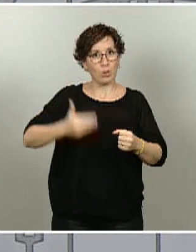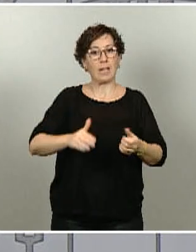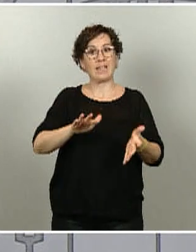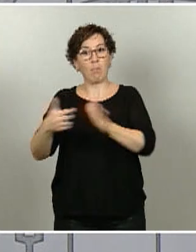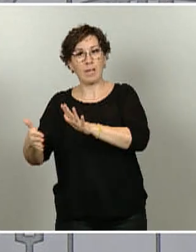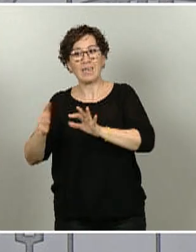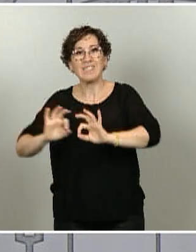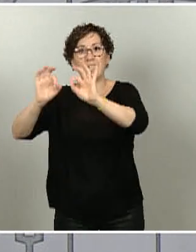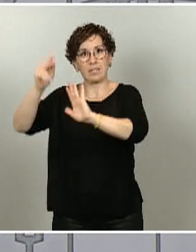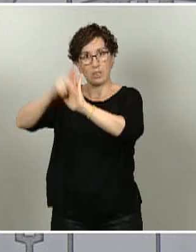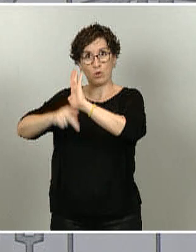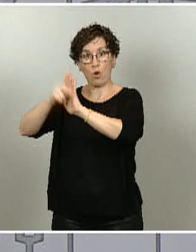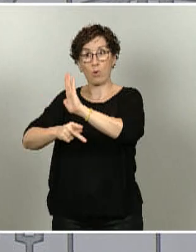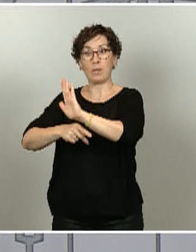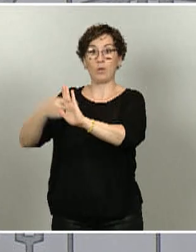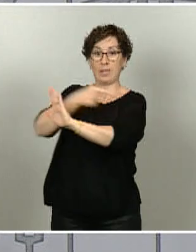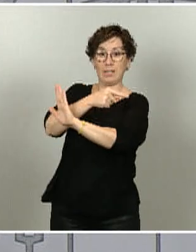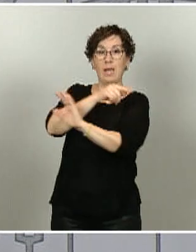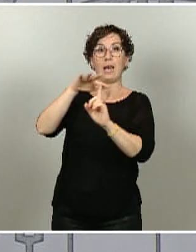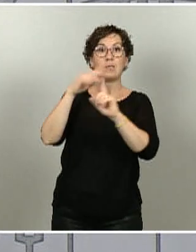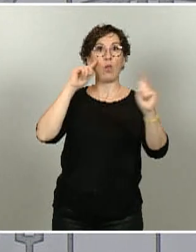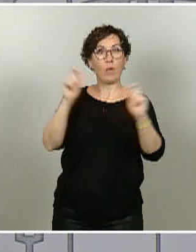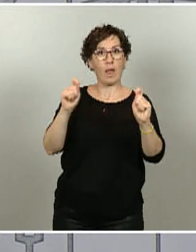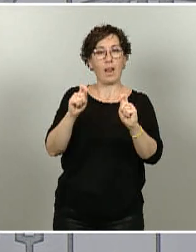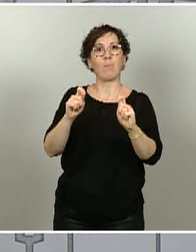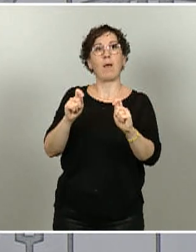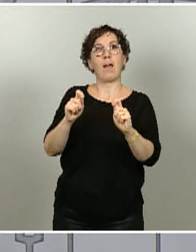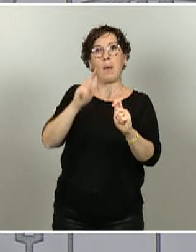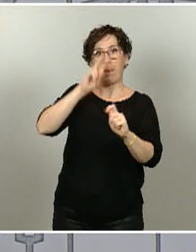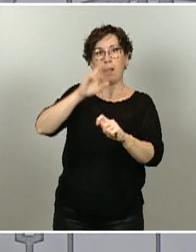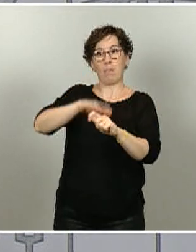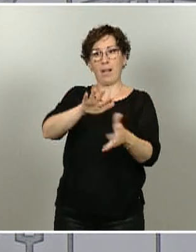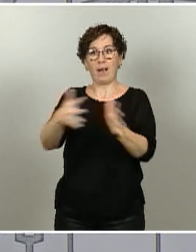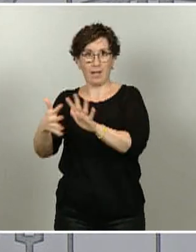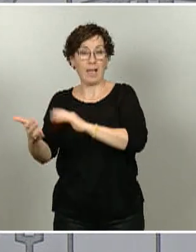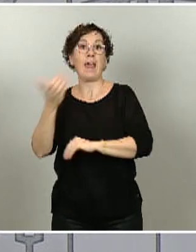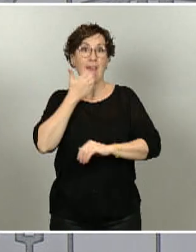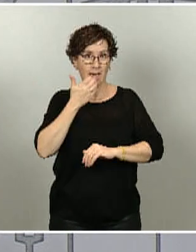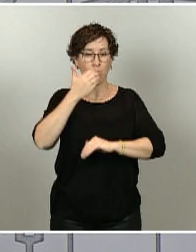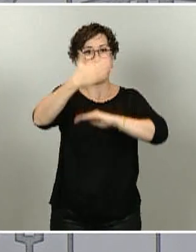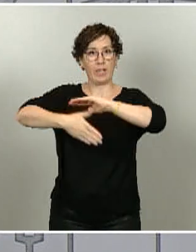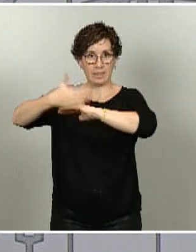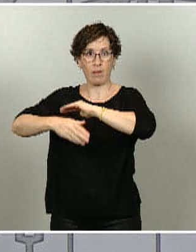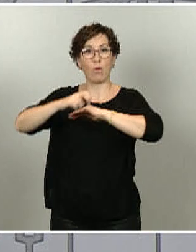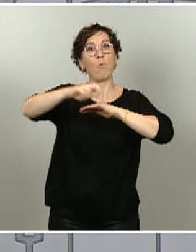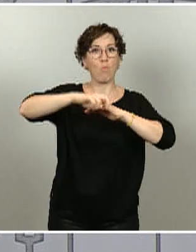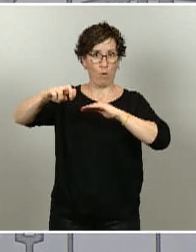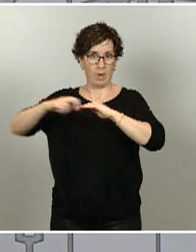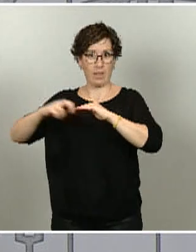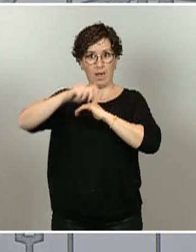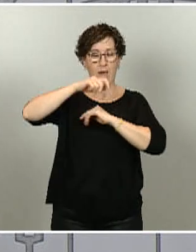el que se puedan aplicar, por ejemplo, algunas restricciones a la movilidad de las personas. Es una herramienta. El estado de